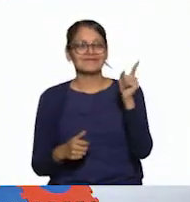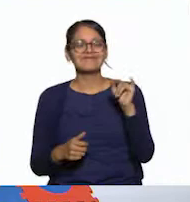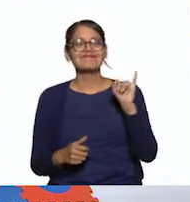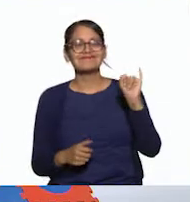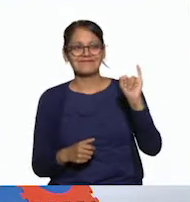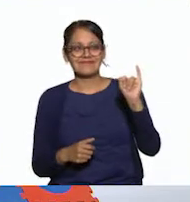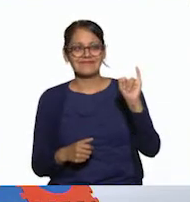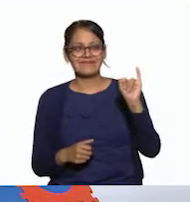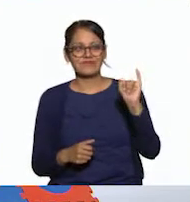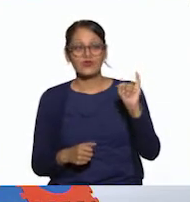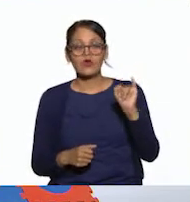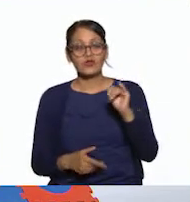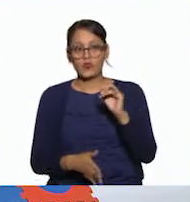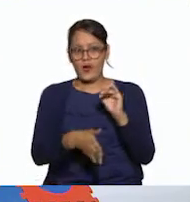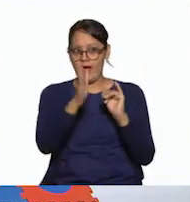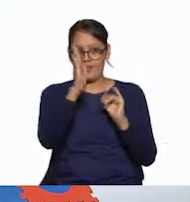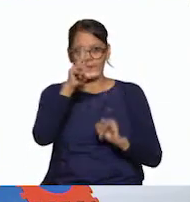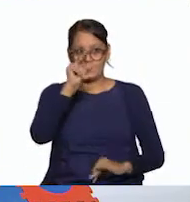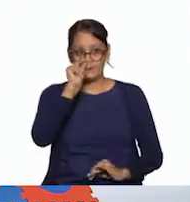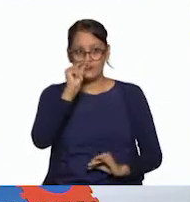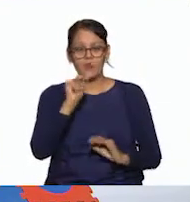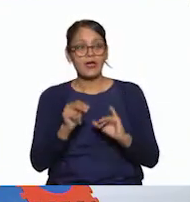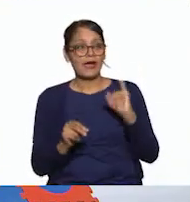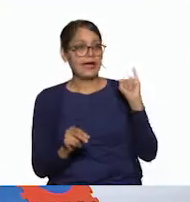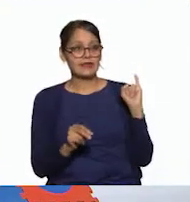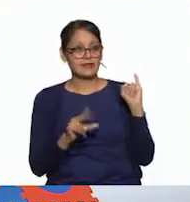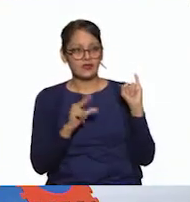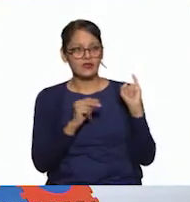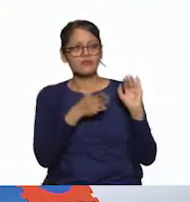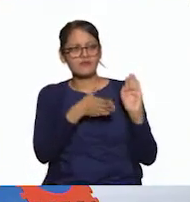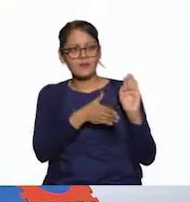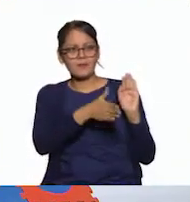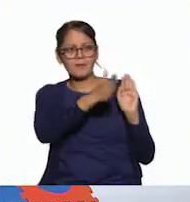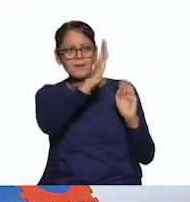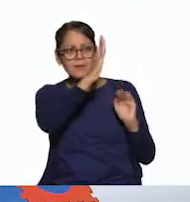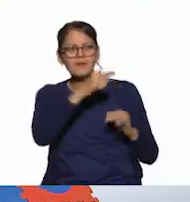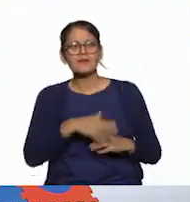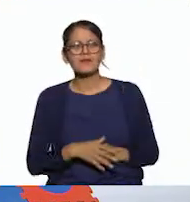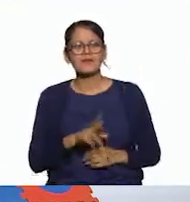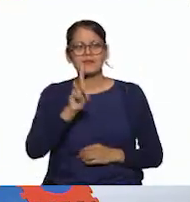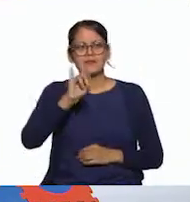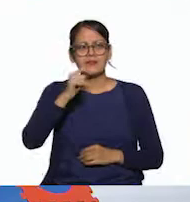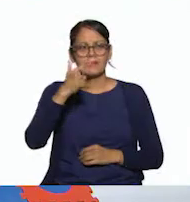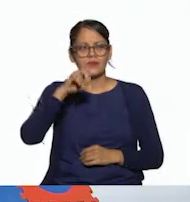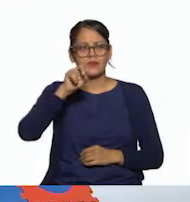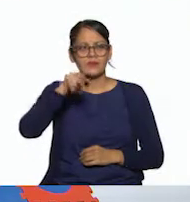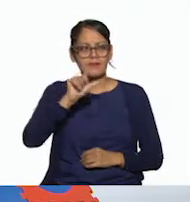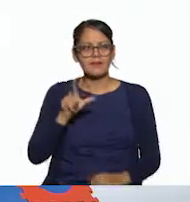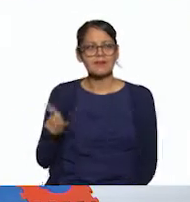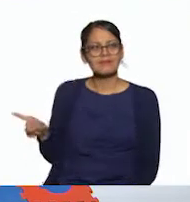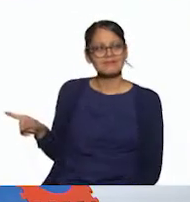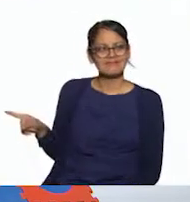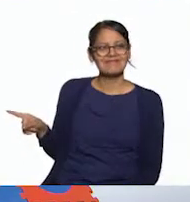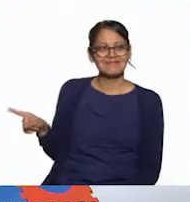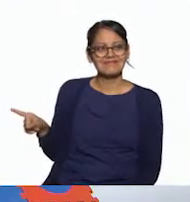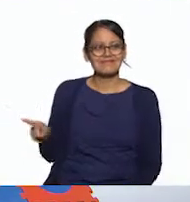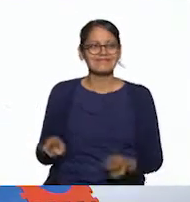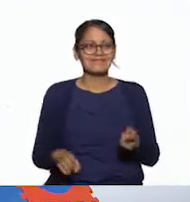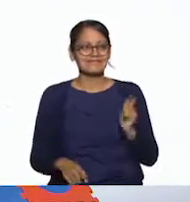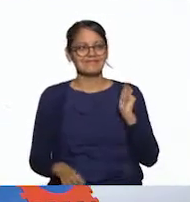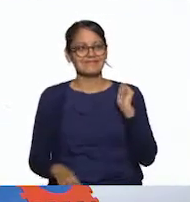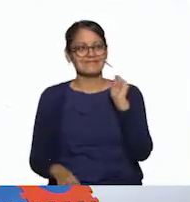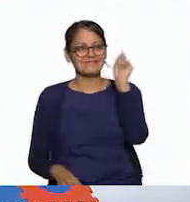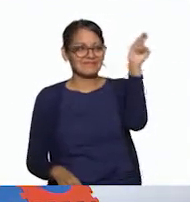que no es ni adelante ni es izquierda, sino que es diagonal, adelante,